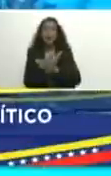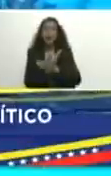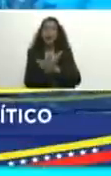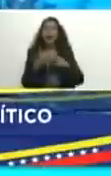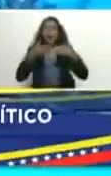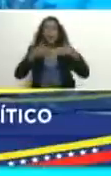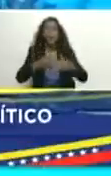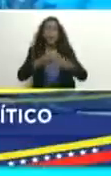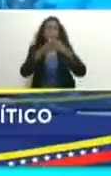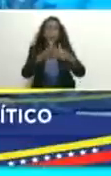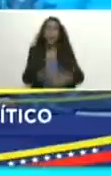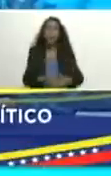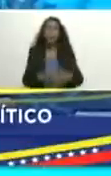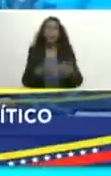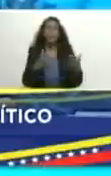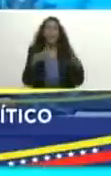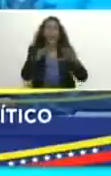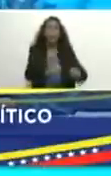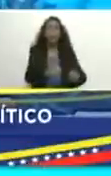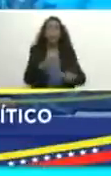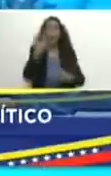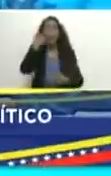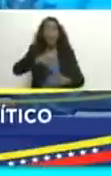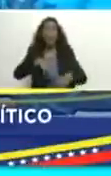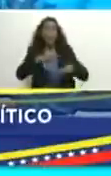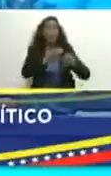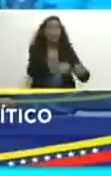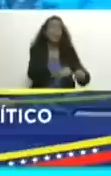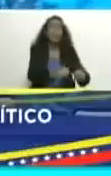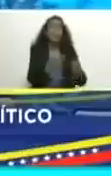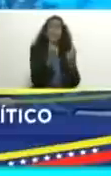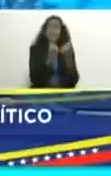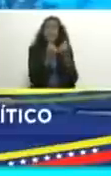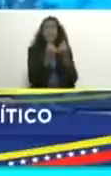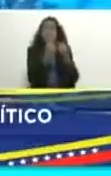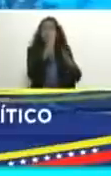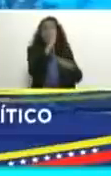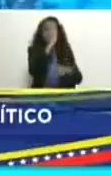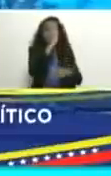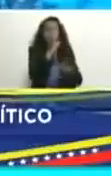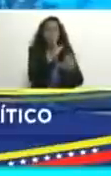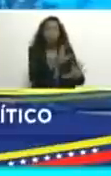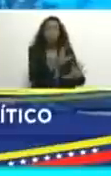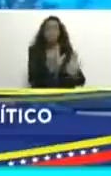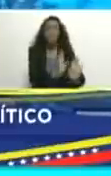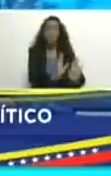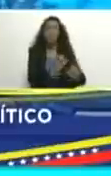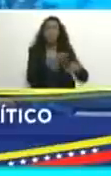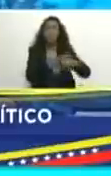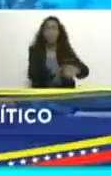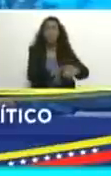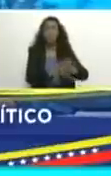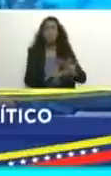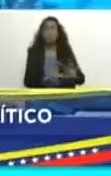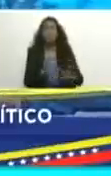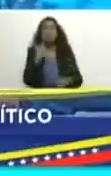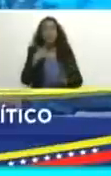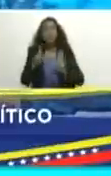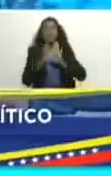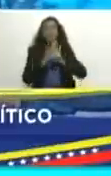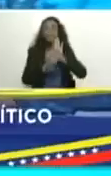de los activos de Venezuela y sus cuentas en el exterior, hemos pasado todo eso, siempre con la Constitución